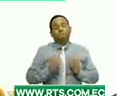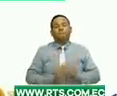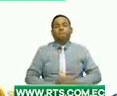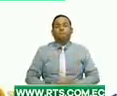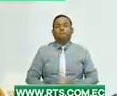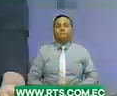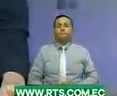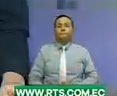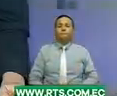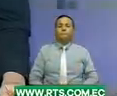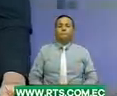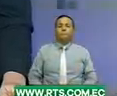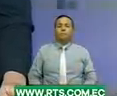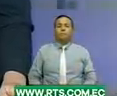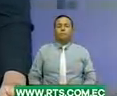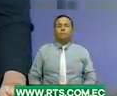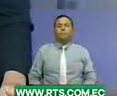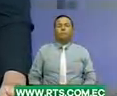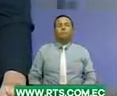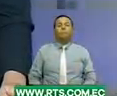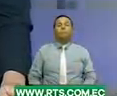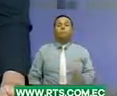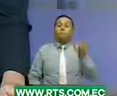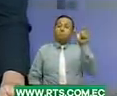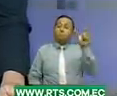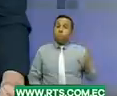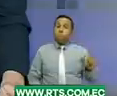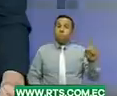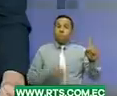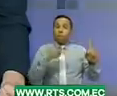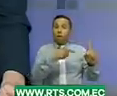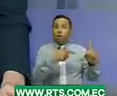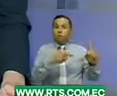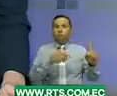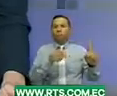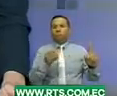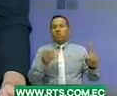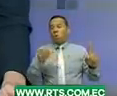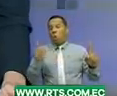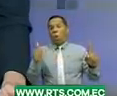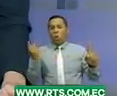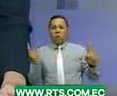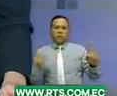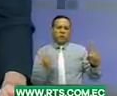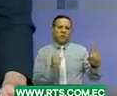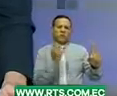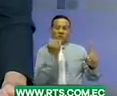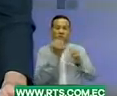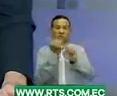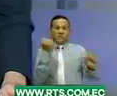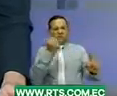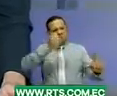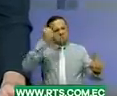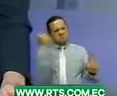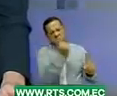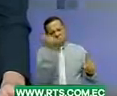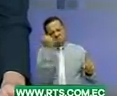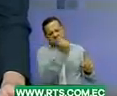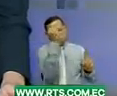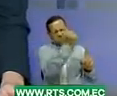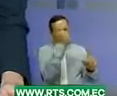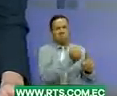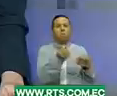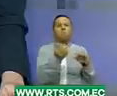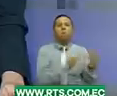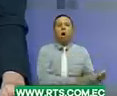Vázquez. Un sujeto fue asesinado con varias puñaladas en Durán, provincia del Guayas. Familiares de la víctima